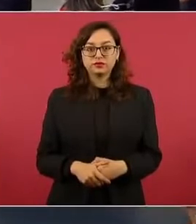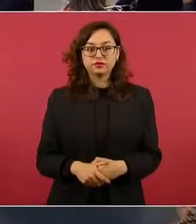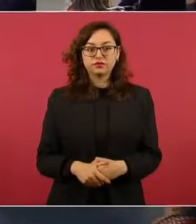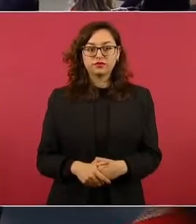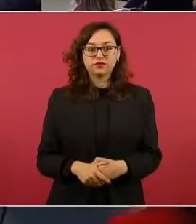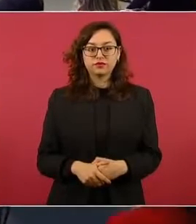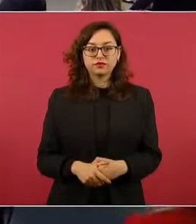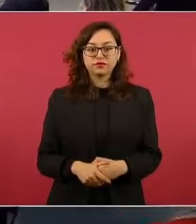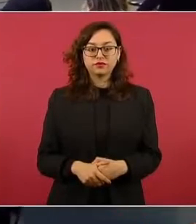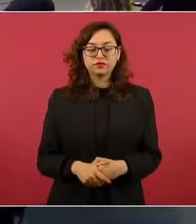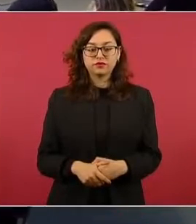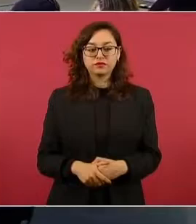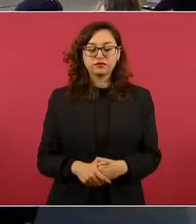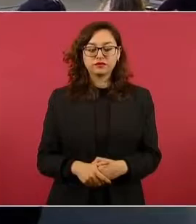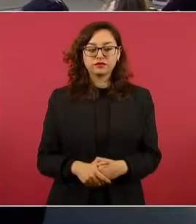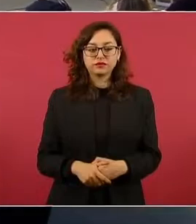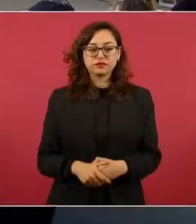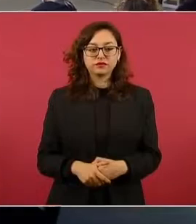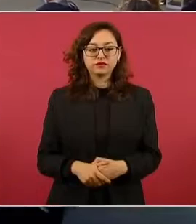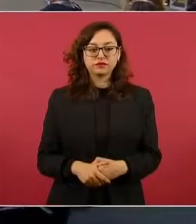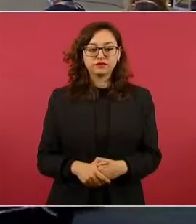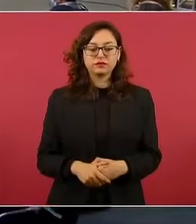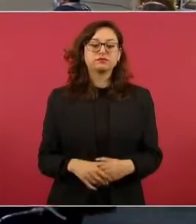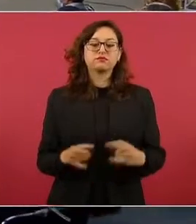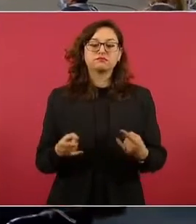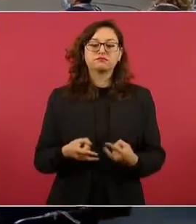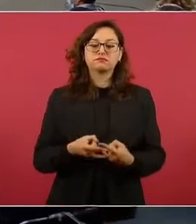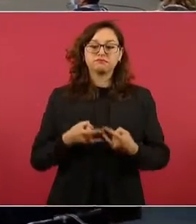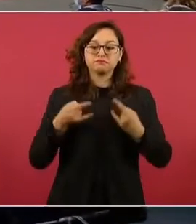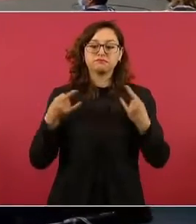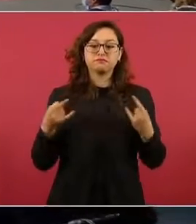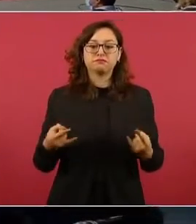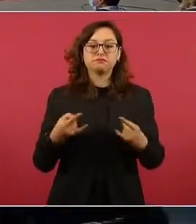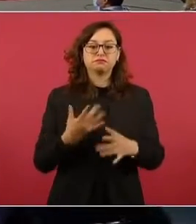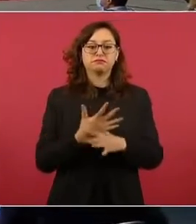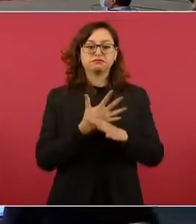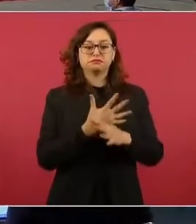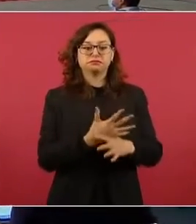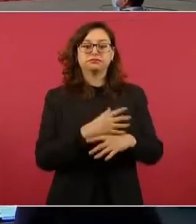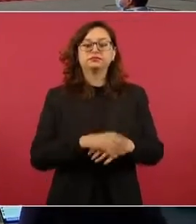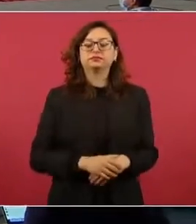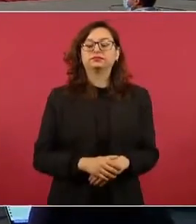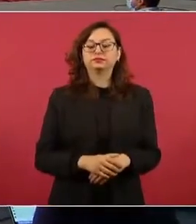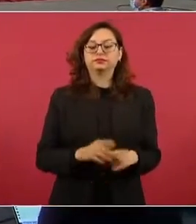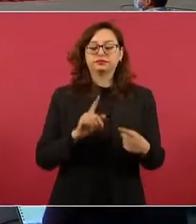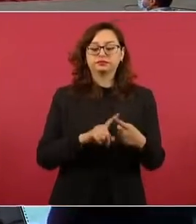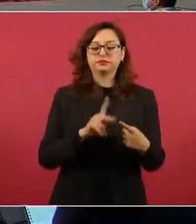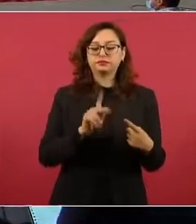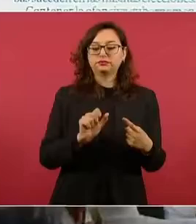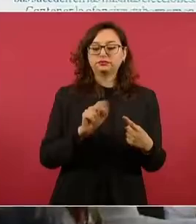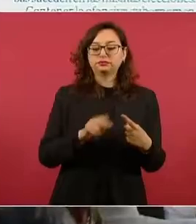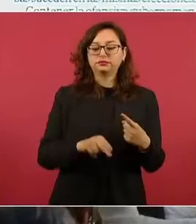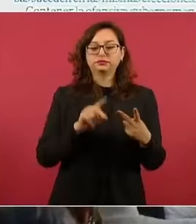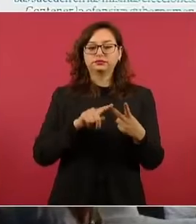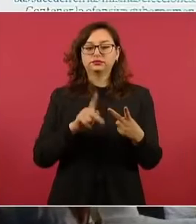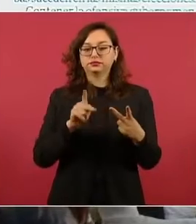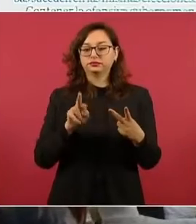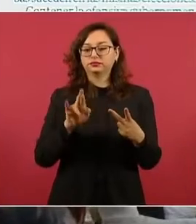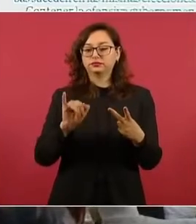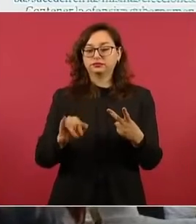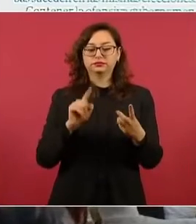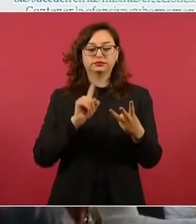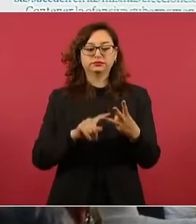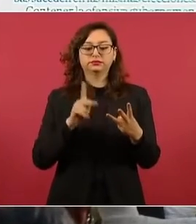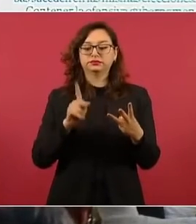En una conferencia de prensa, Conjunta, PAN, PRI y PRD, establecieron desde ahora